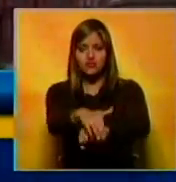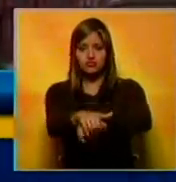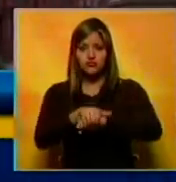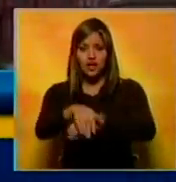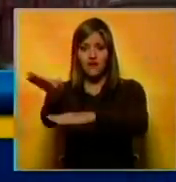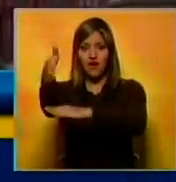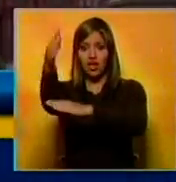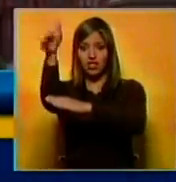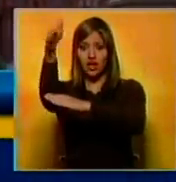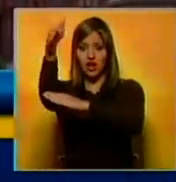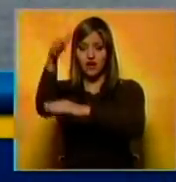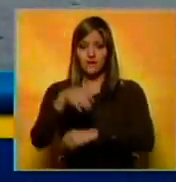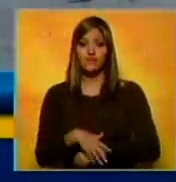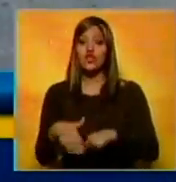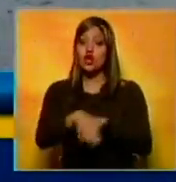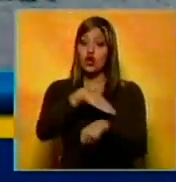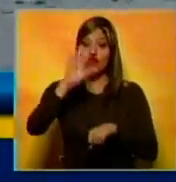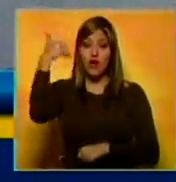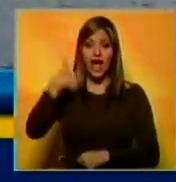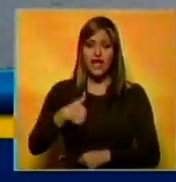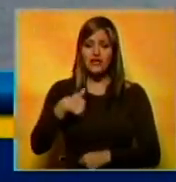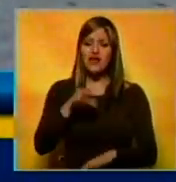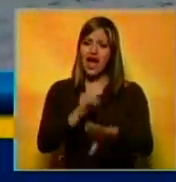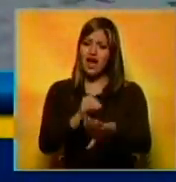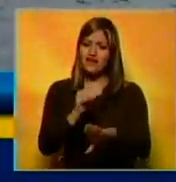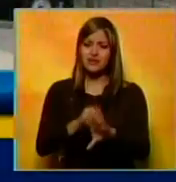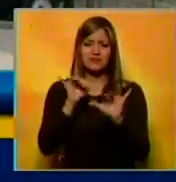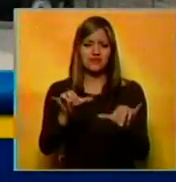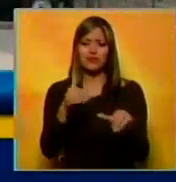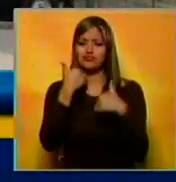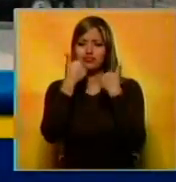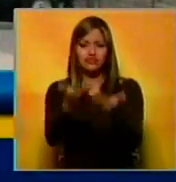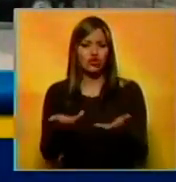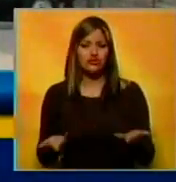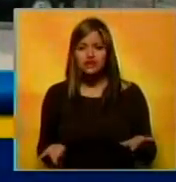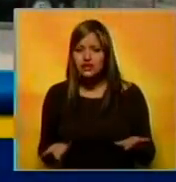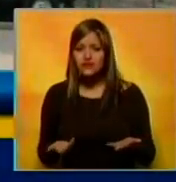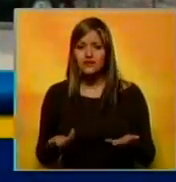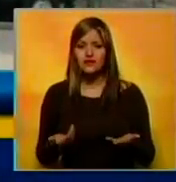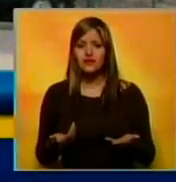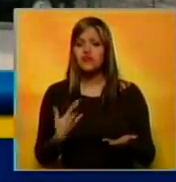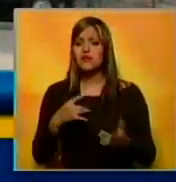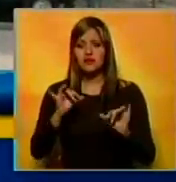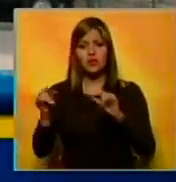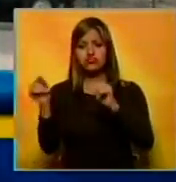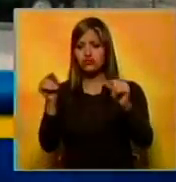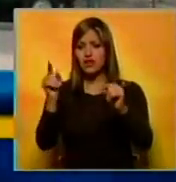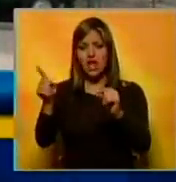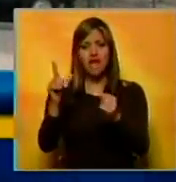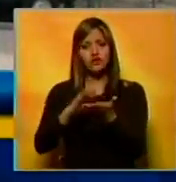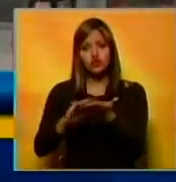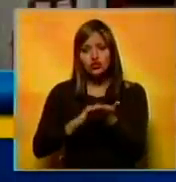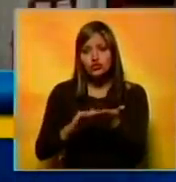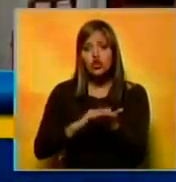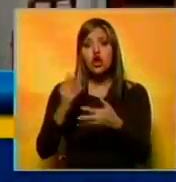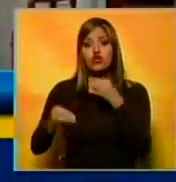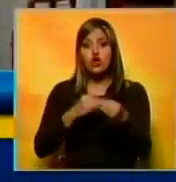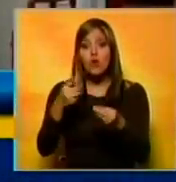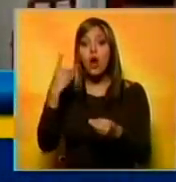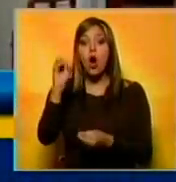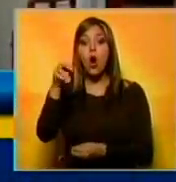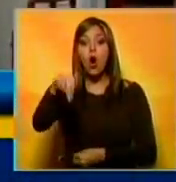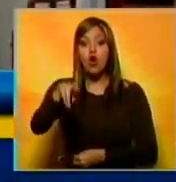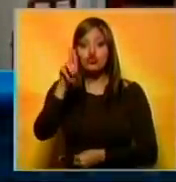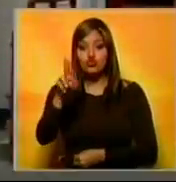bandera británica. El gobierno argentino describió el referendo como inútil y aseguró que la disputa debería ser resuelta en el marco de Naciones